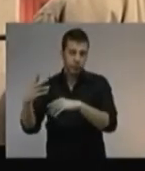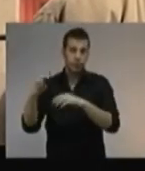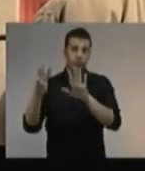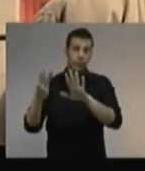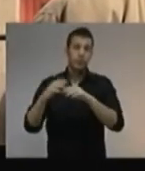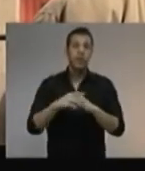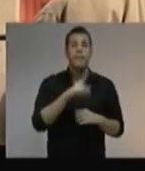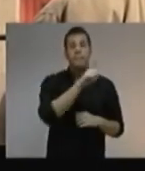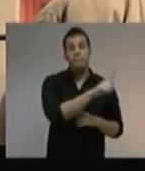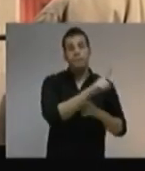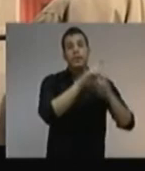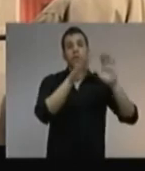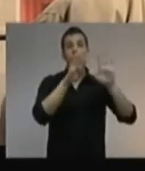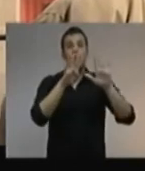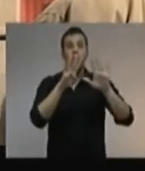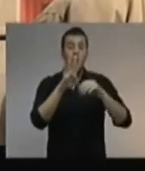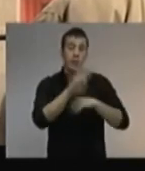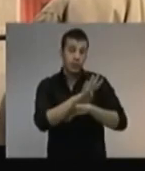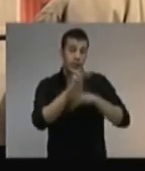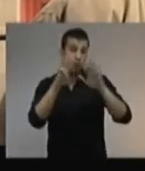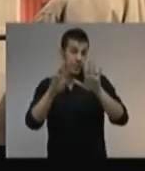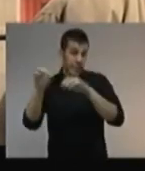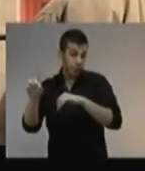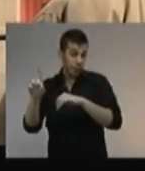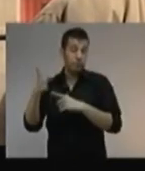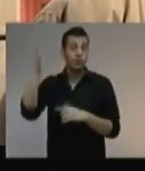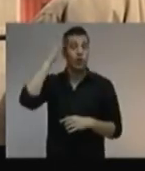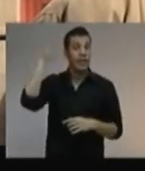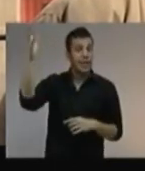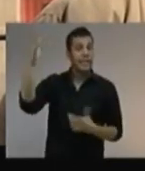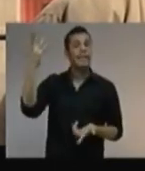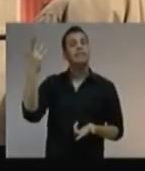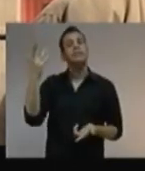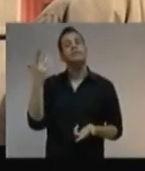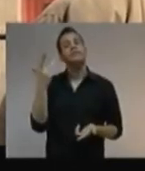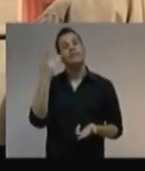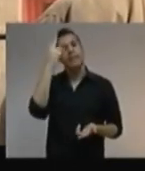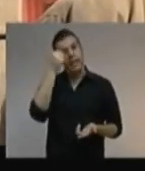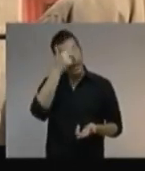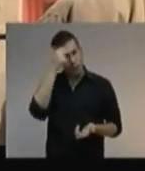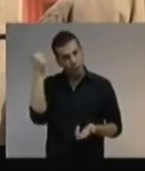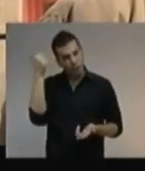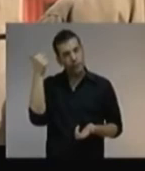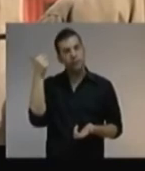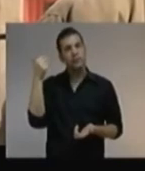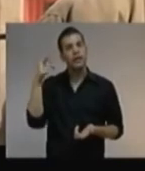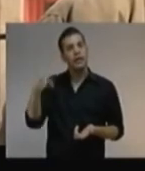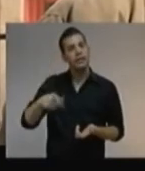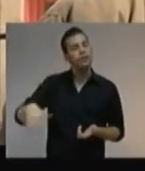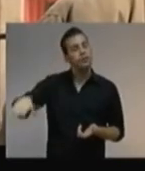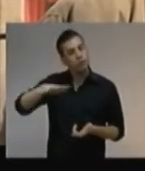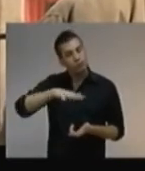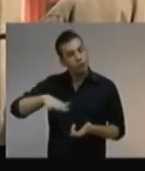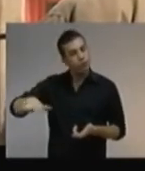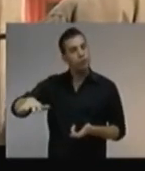en 1481 los reyes católicos dieron este lugar a